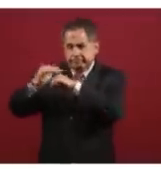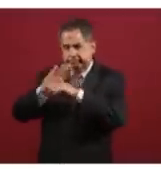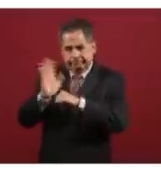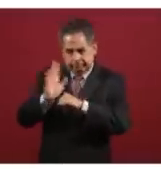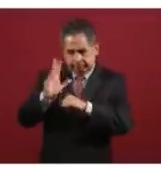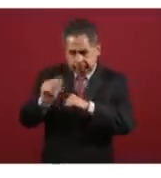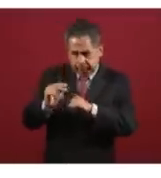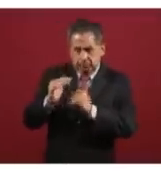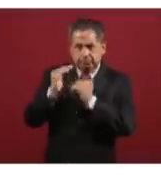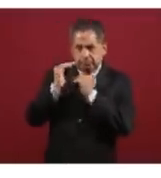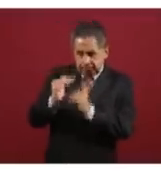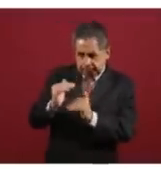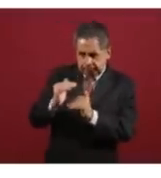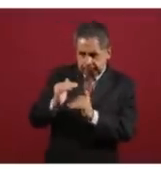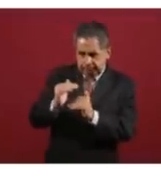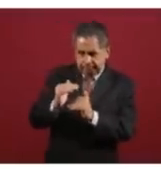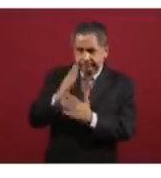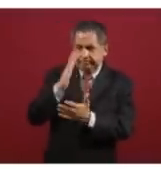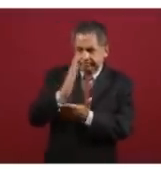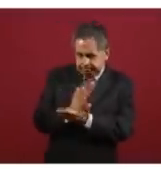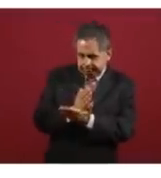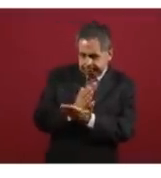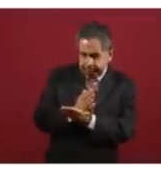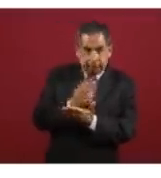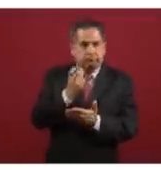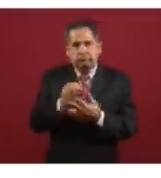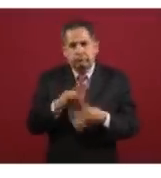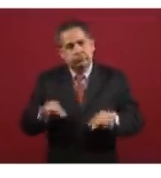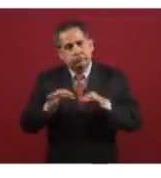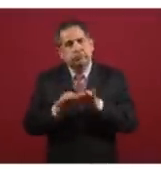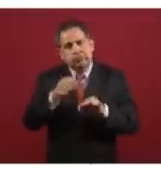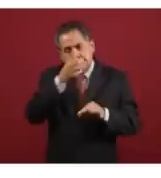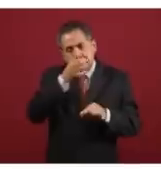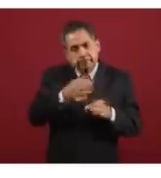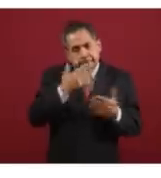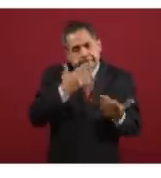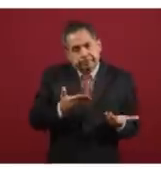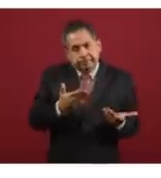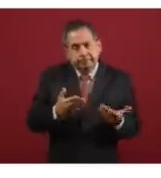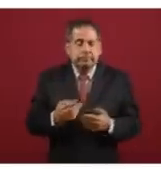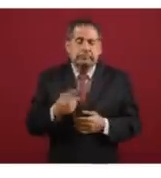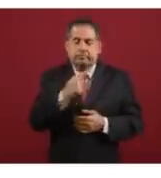un punto de inflexión que no podemos desestimar, con un menos